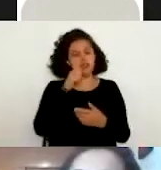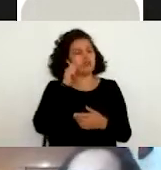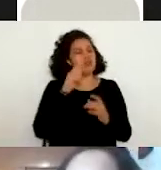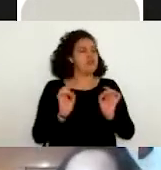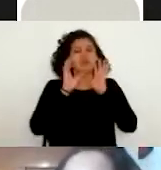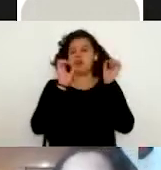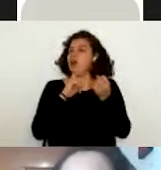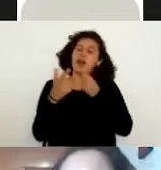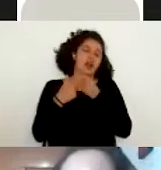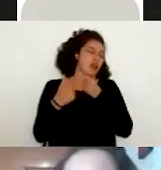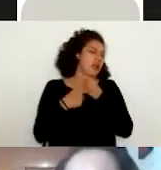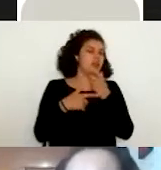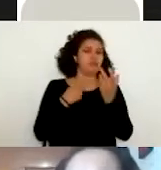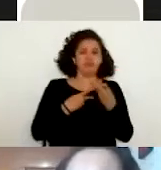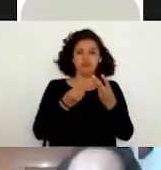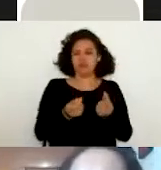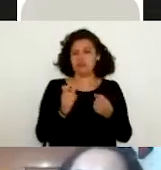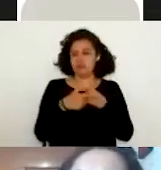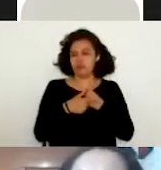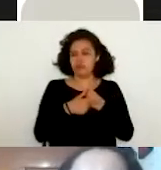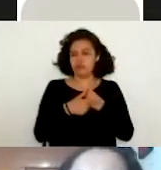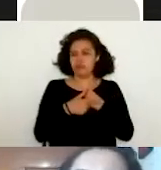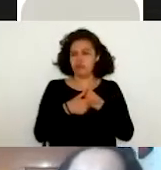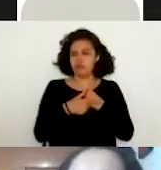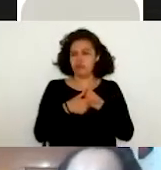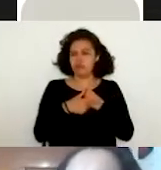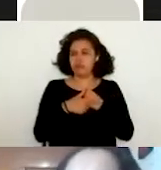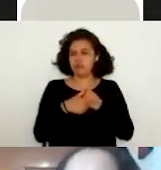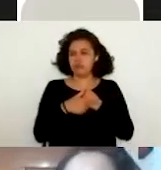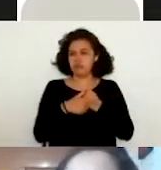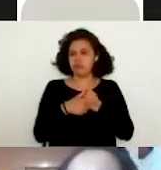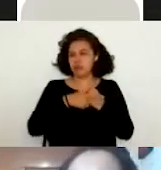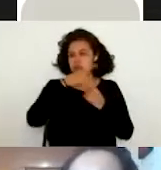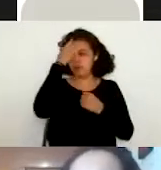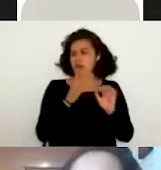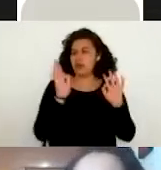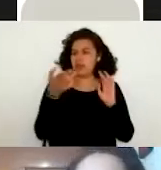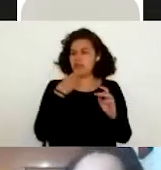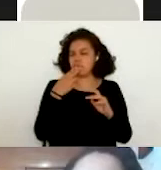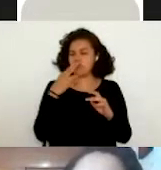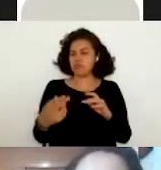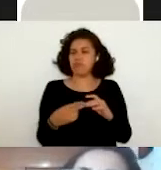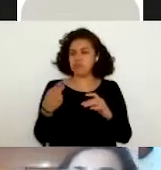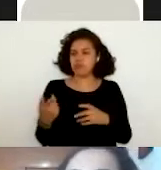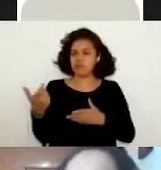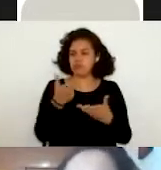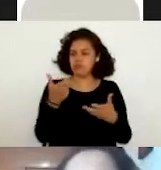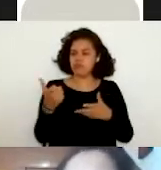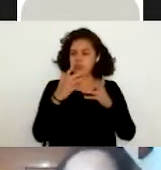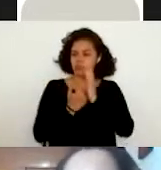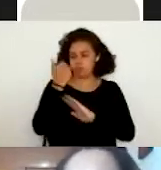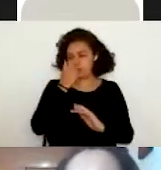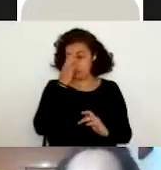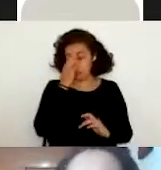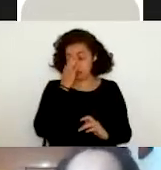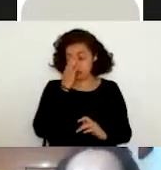siempre surgen gastos que puede que ya a la hora de la implementación se rebasen esos recursos y entonces también puede